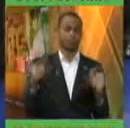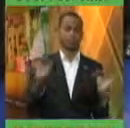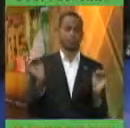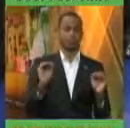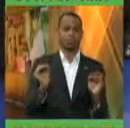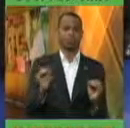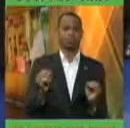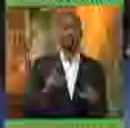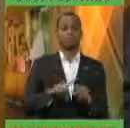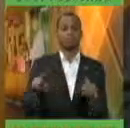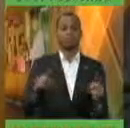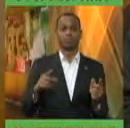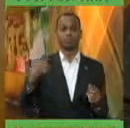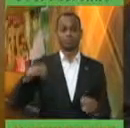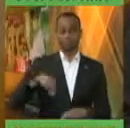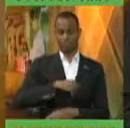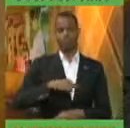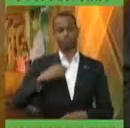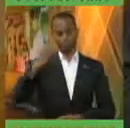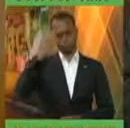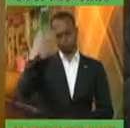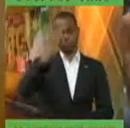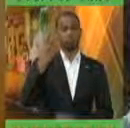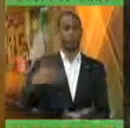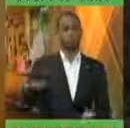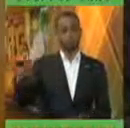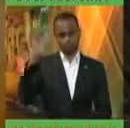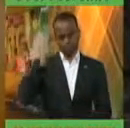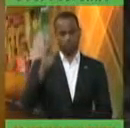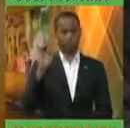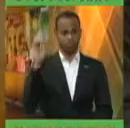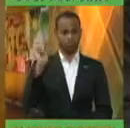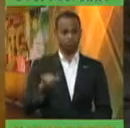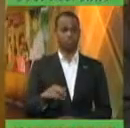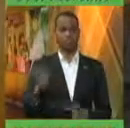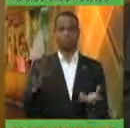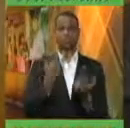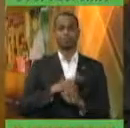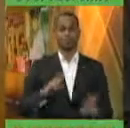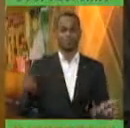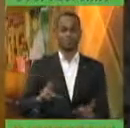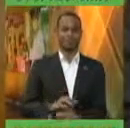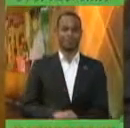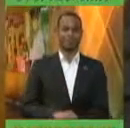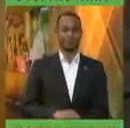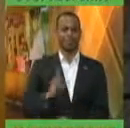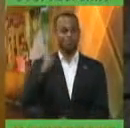de nosotros si la hicimos así que se prepara